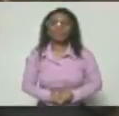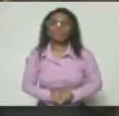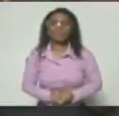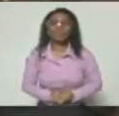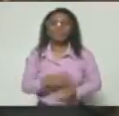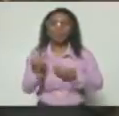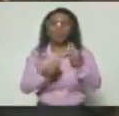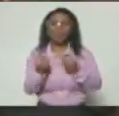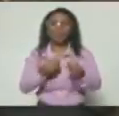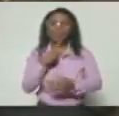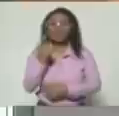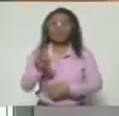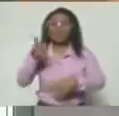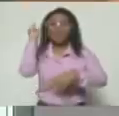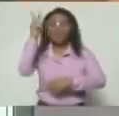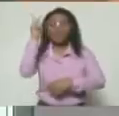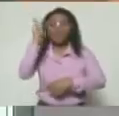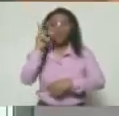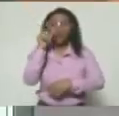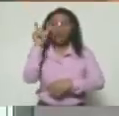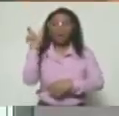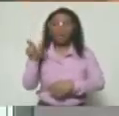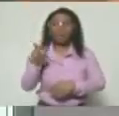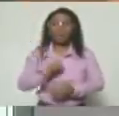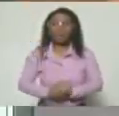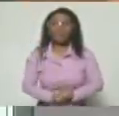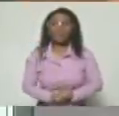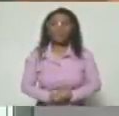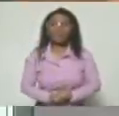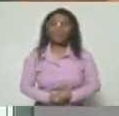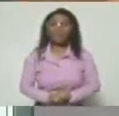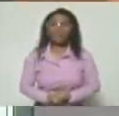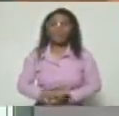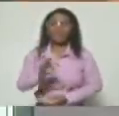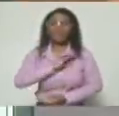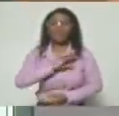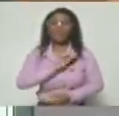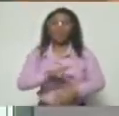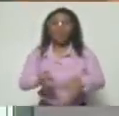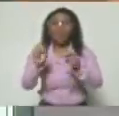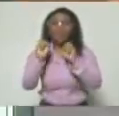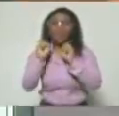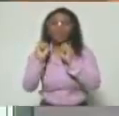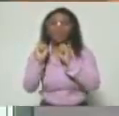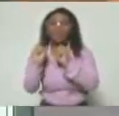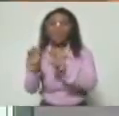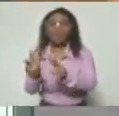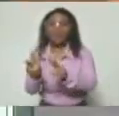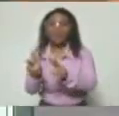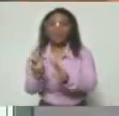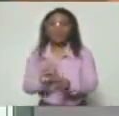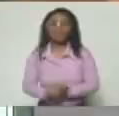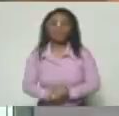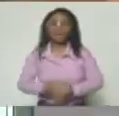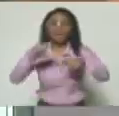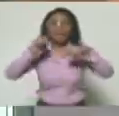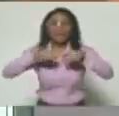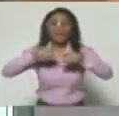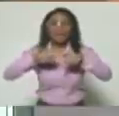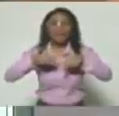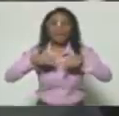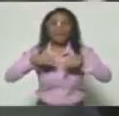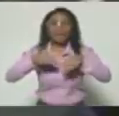como lo decía el profesor Alejandro López, tenemos la oportunidad. Y desde aquí el